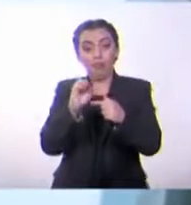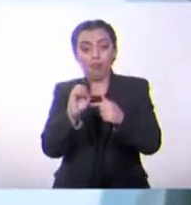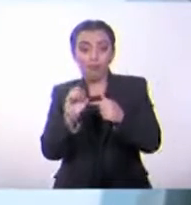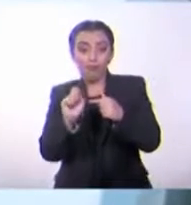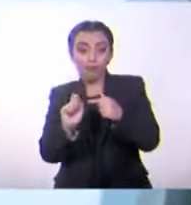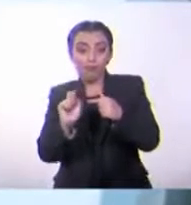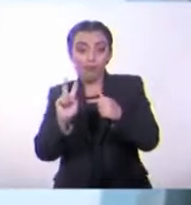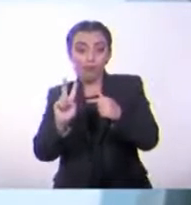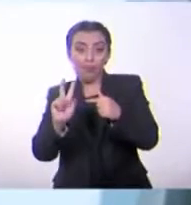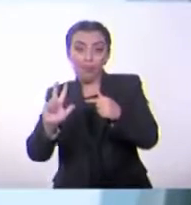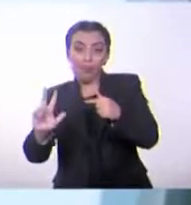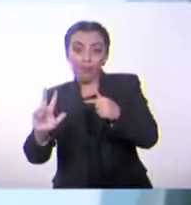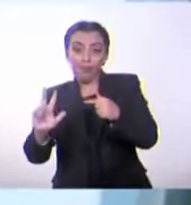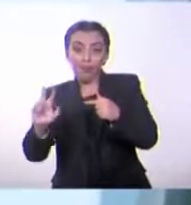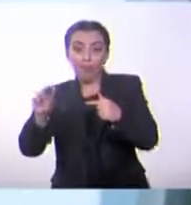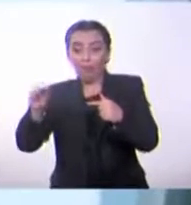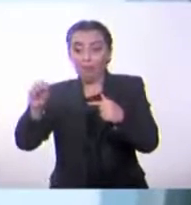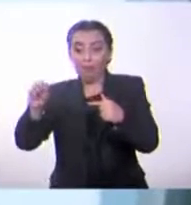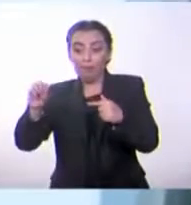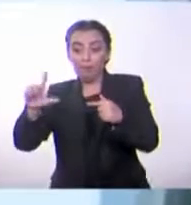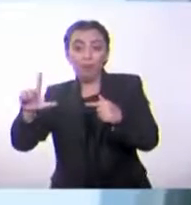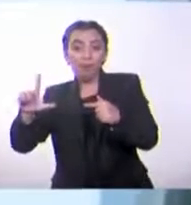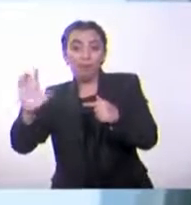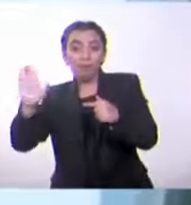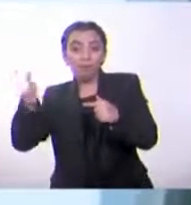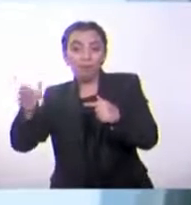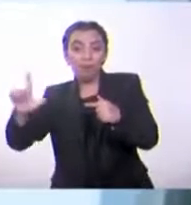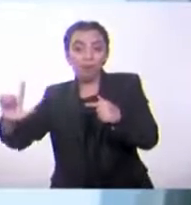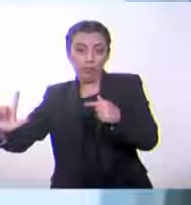0.23 moles sobre litro.